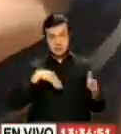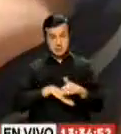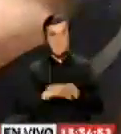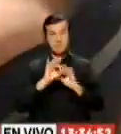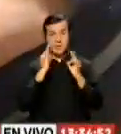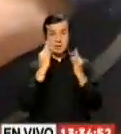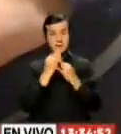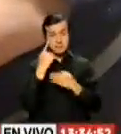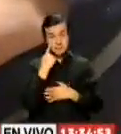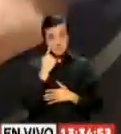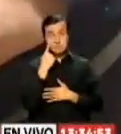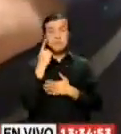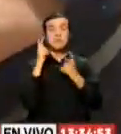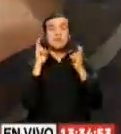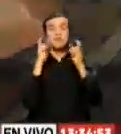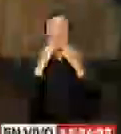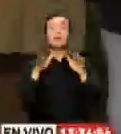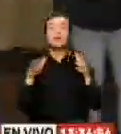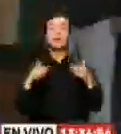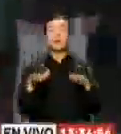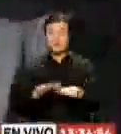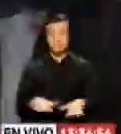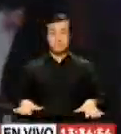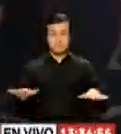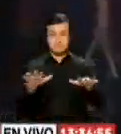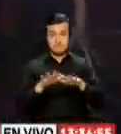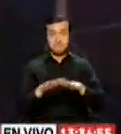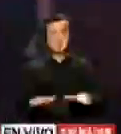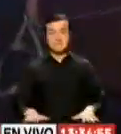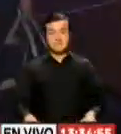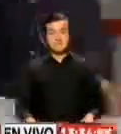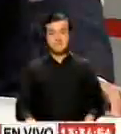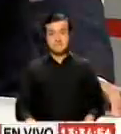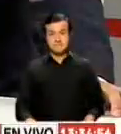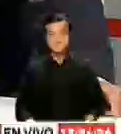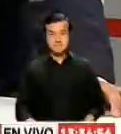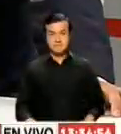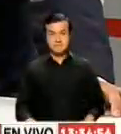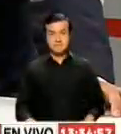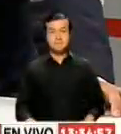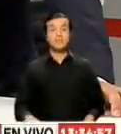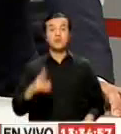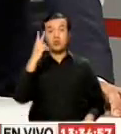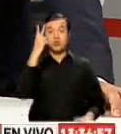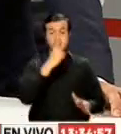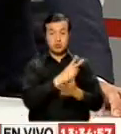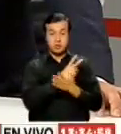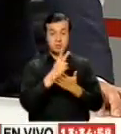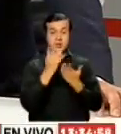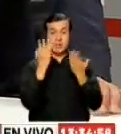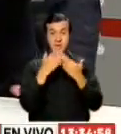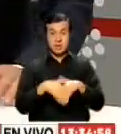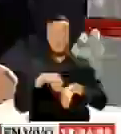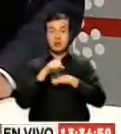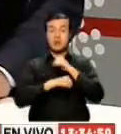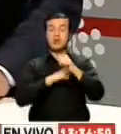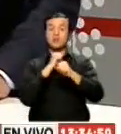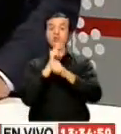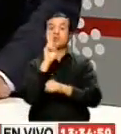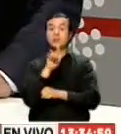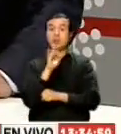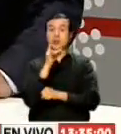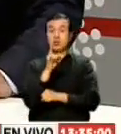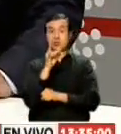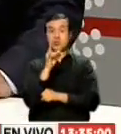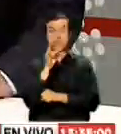forma parte de la temporada navideña. César García, Telediario. Y a 2 semanas para que se acabe el 2018 y la